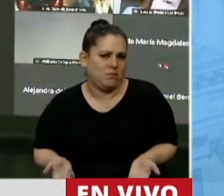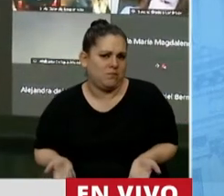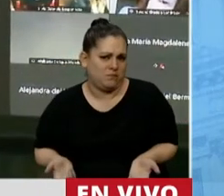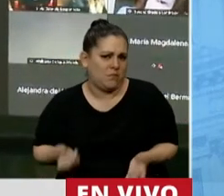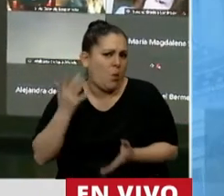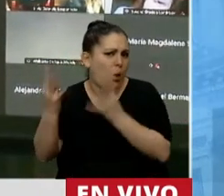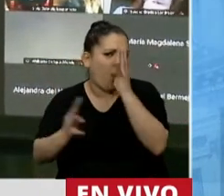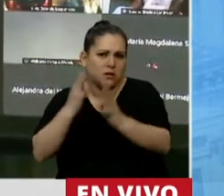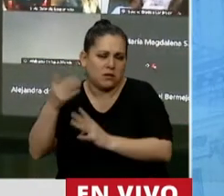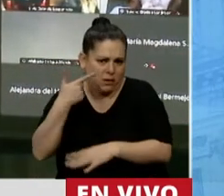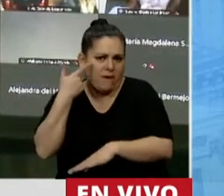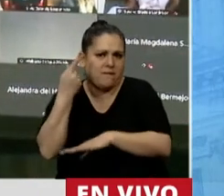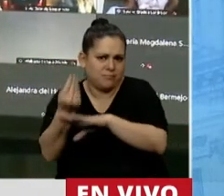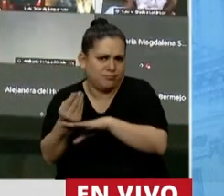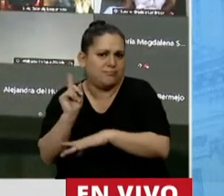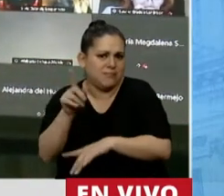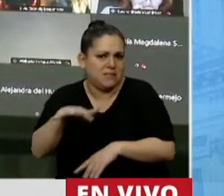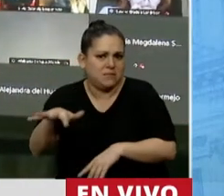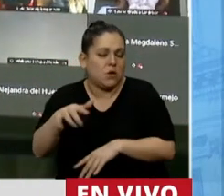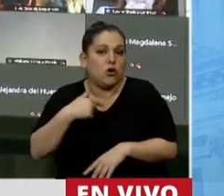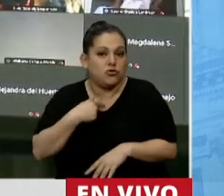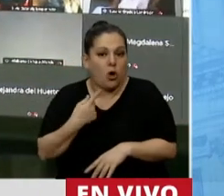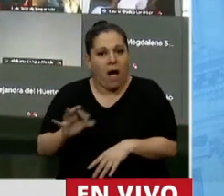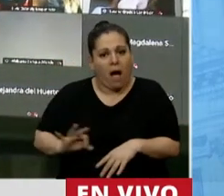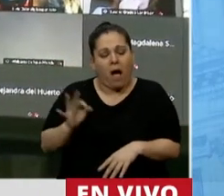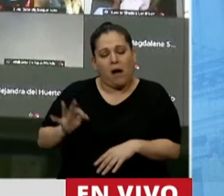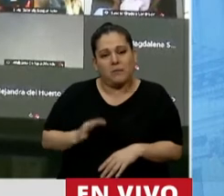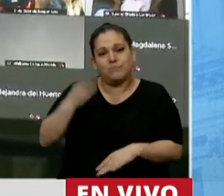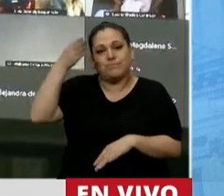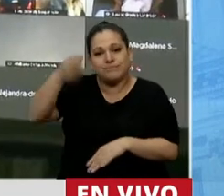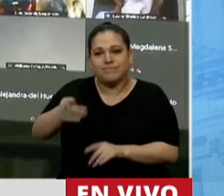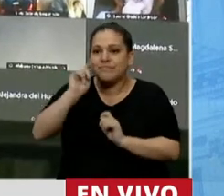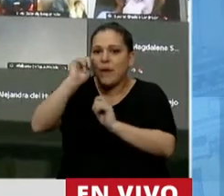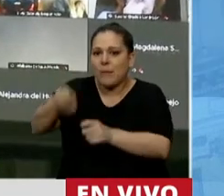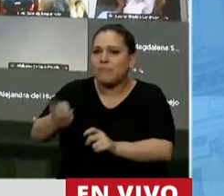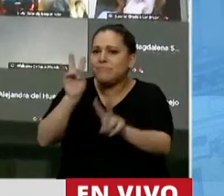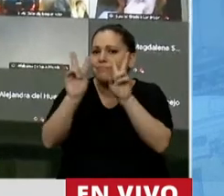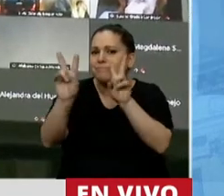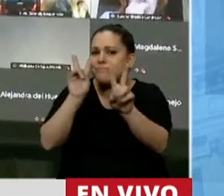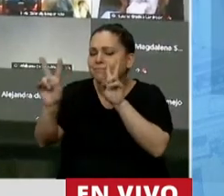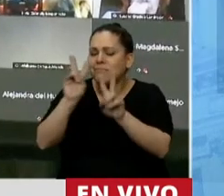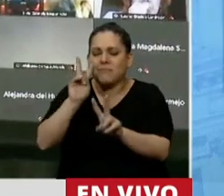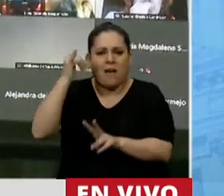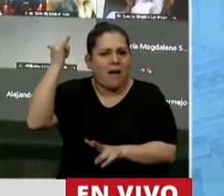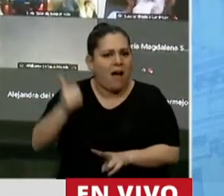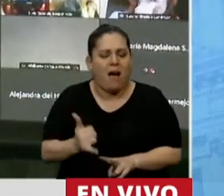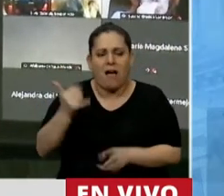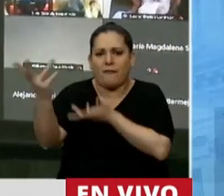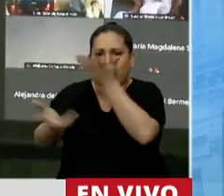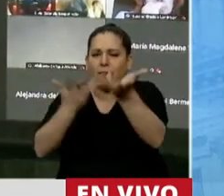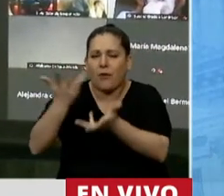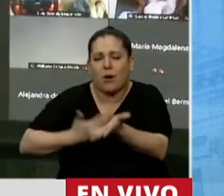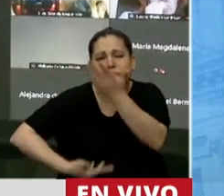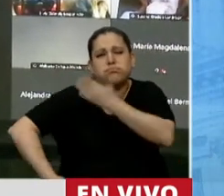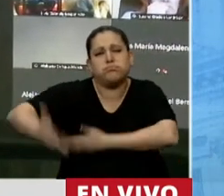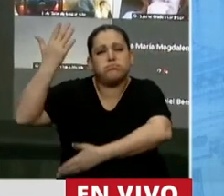año cuando voy a visitar esos parques, todavía se ven vestigios de incendios que ocurrieron cuando